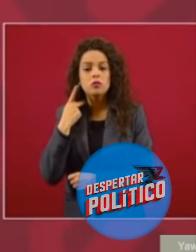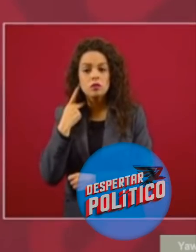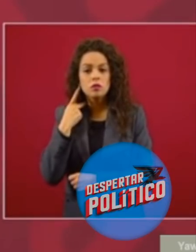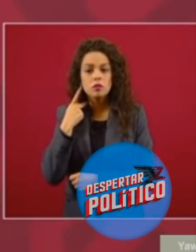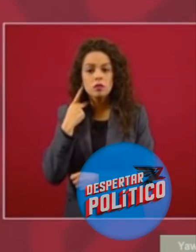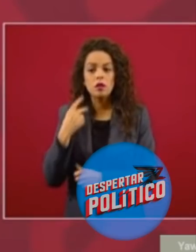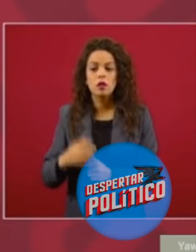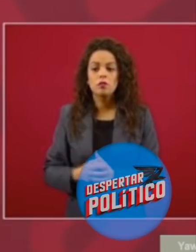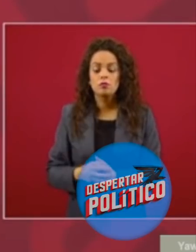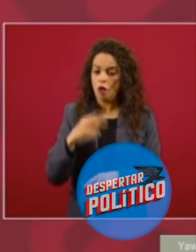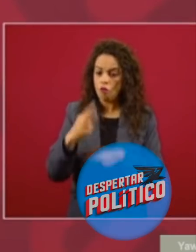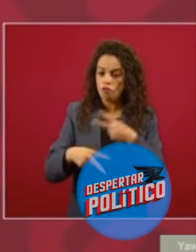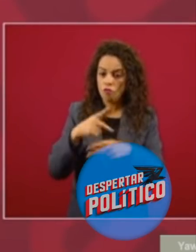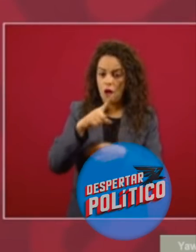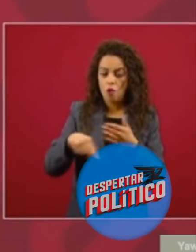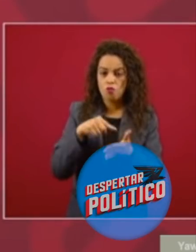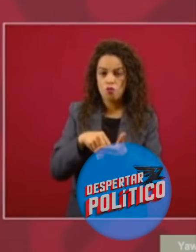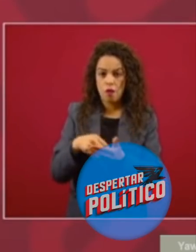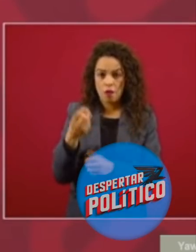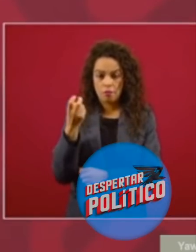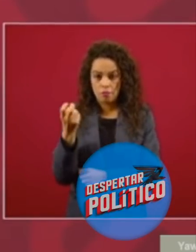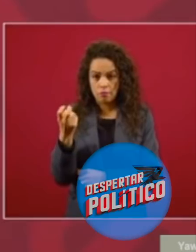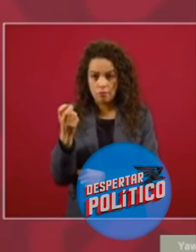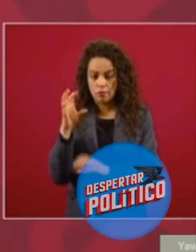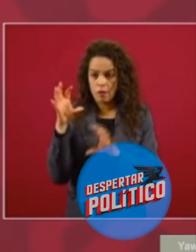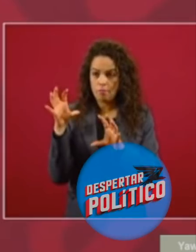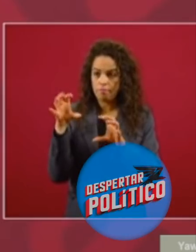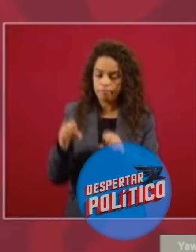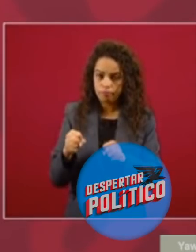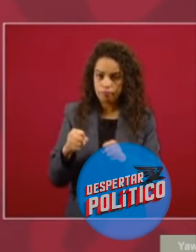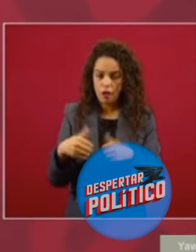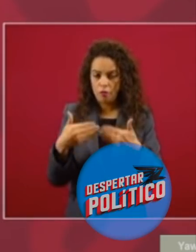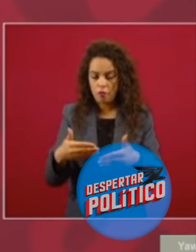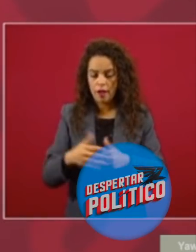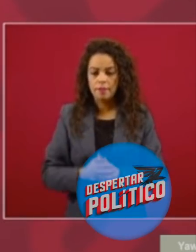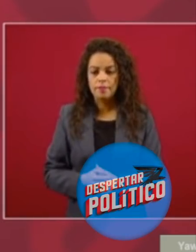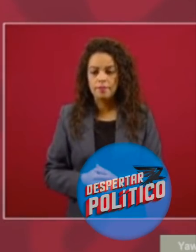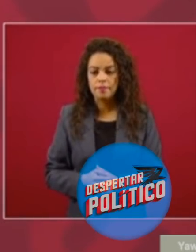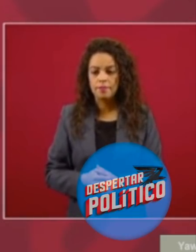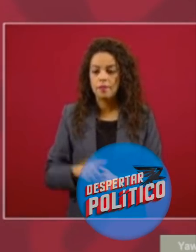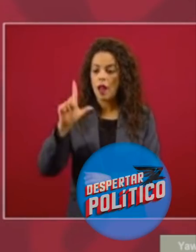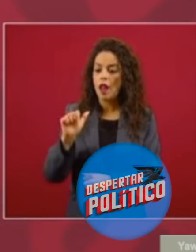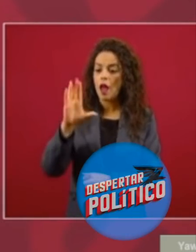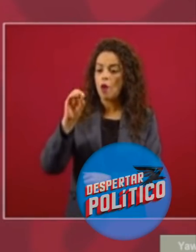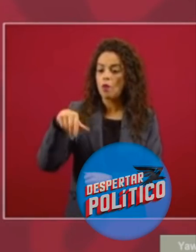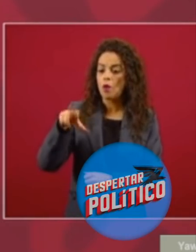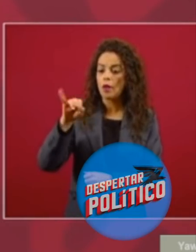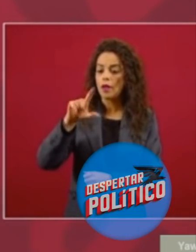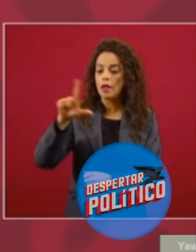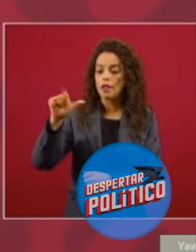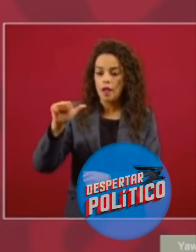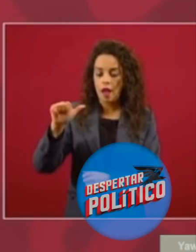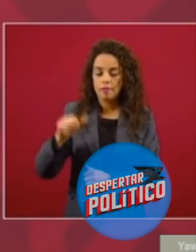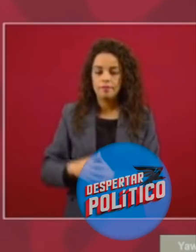y tomaron la presa La Boquilla, que